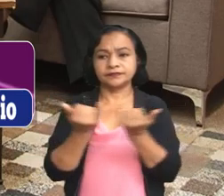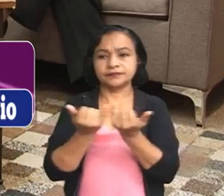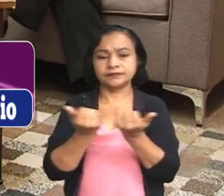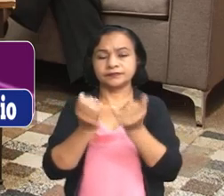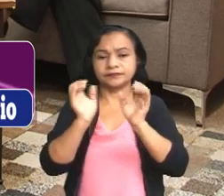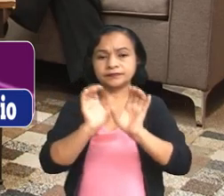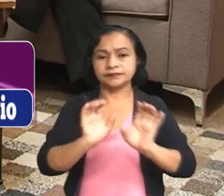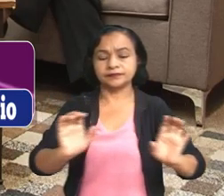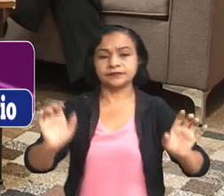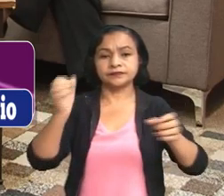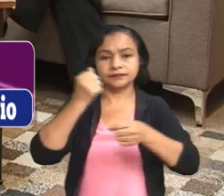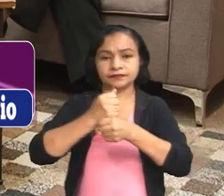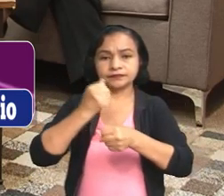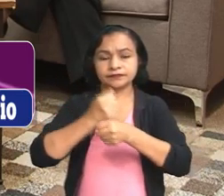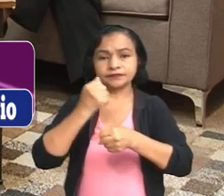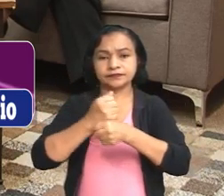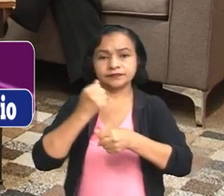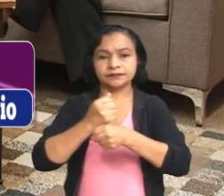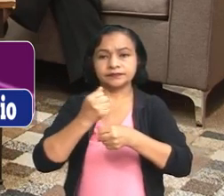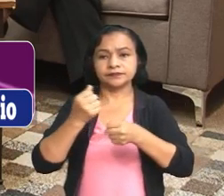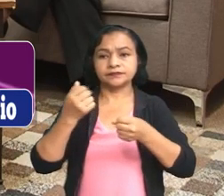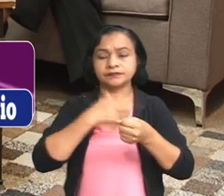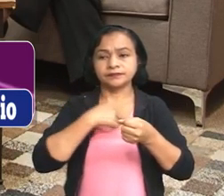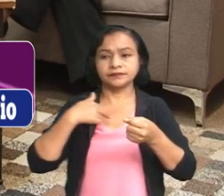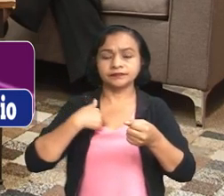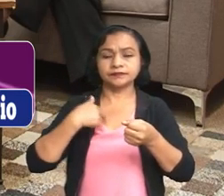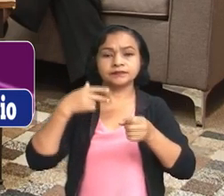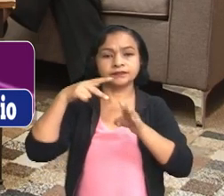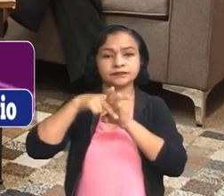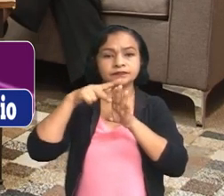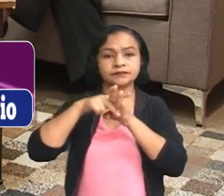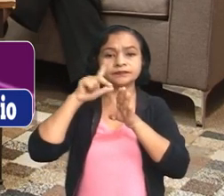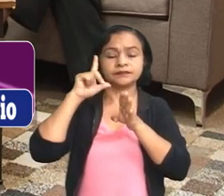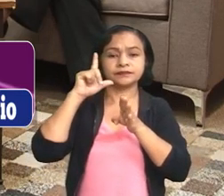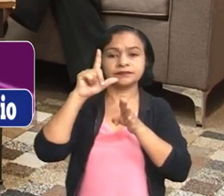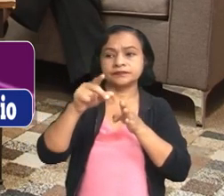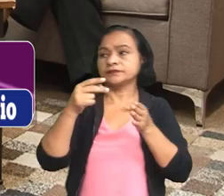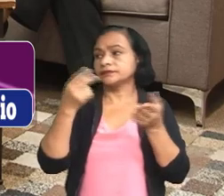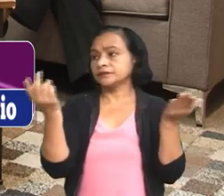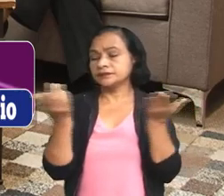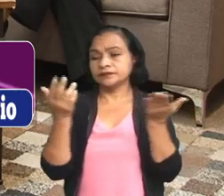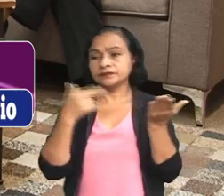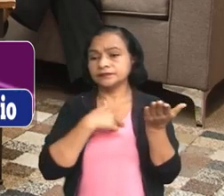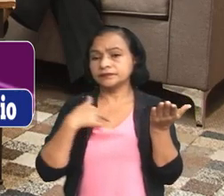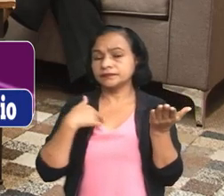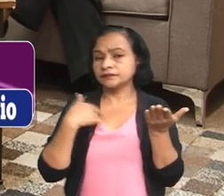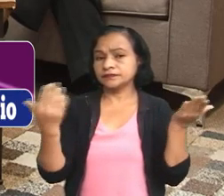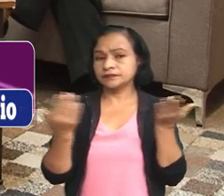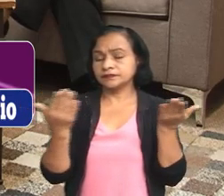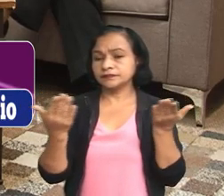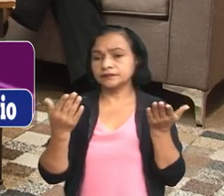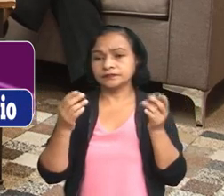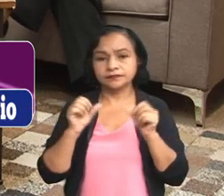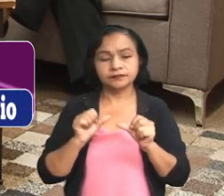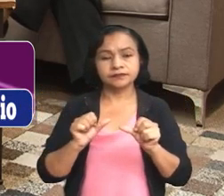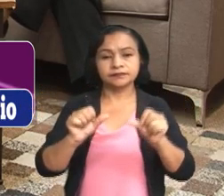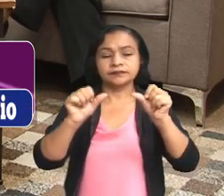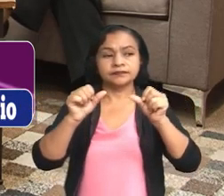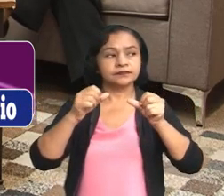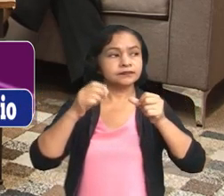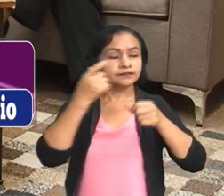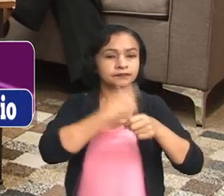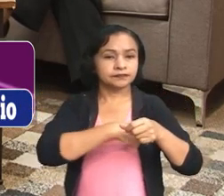Nuestros niños trabajaban. Estaban en el campo trabajando. No había la oportunidad de ir a la escuela,